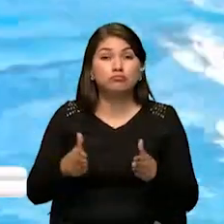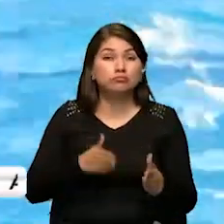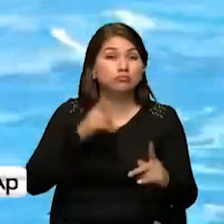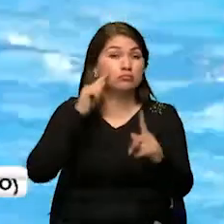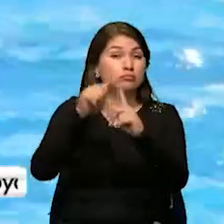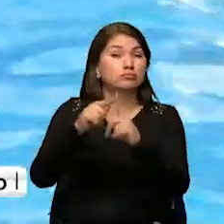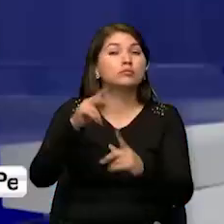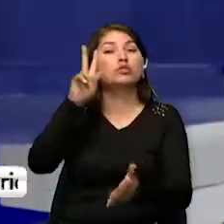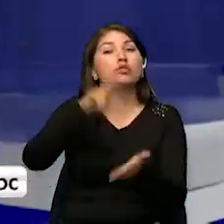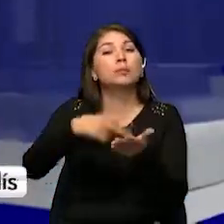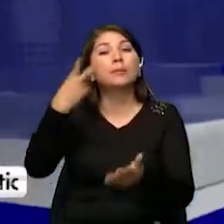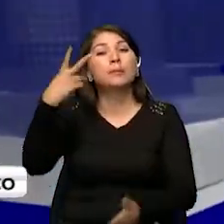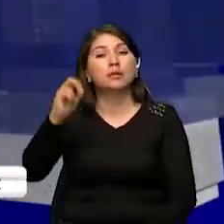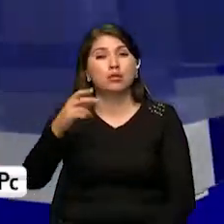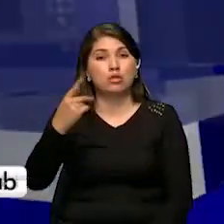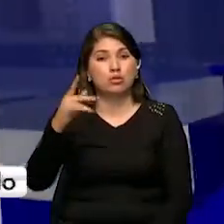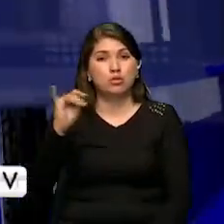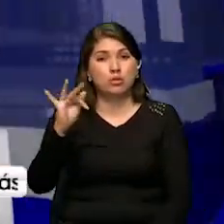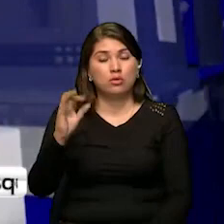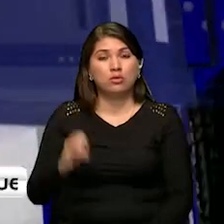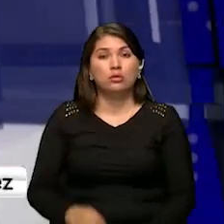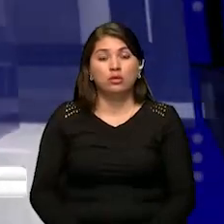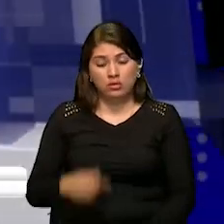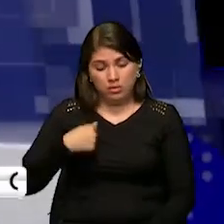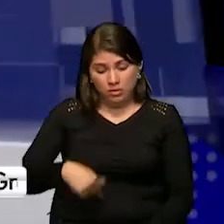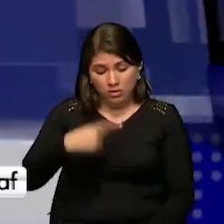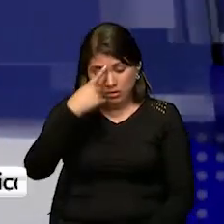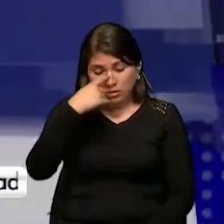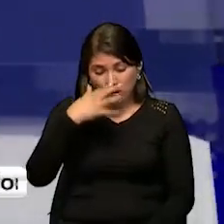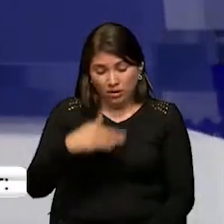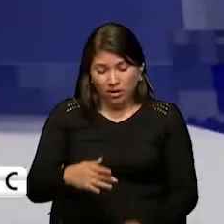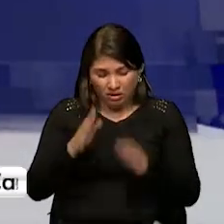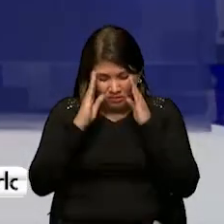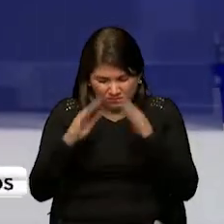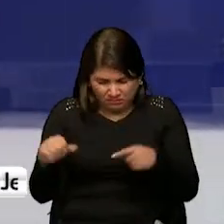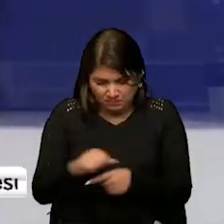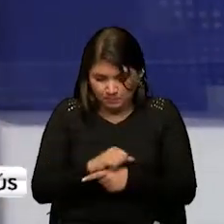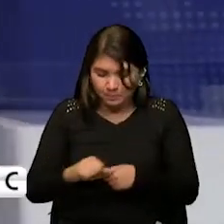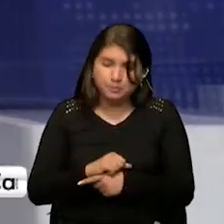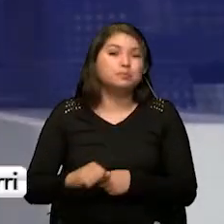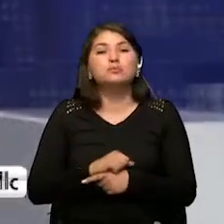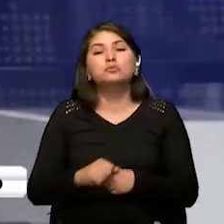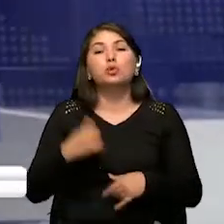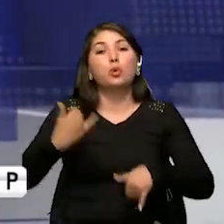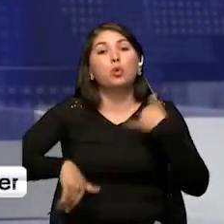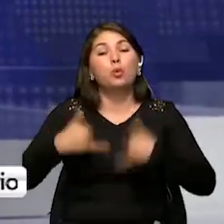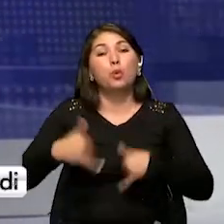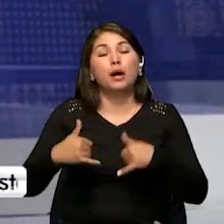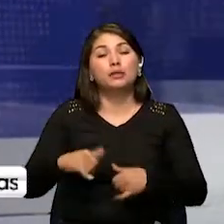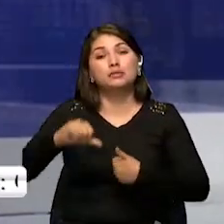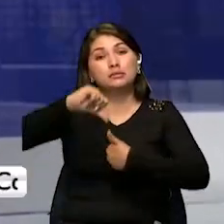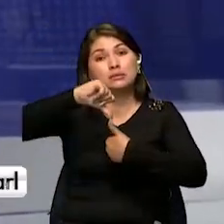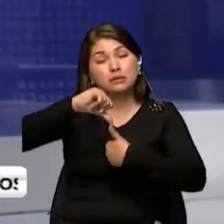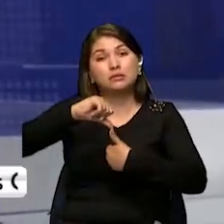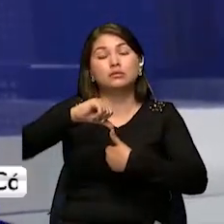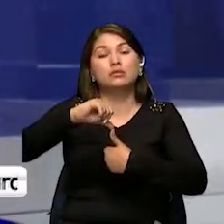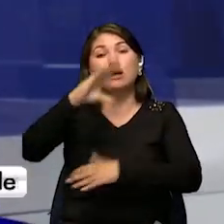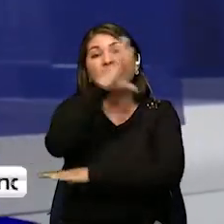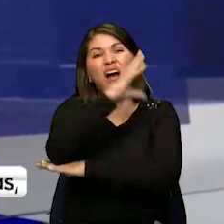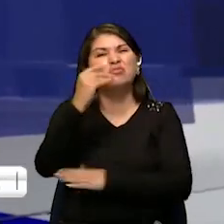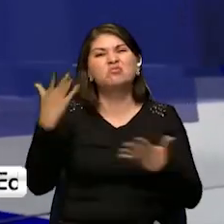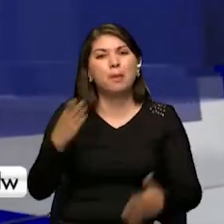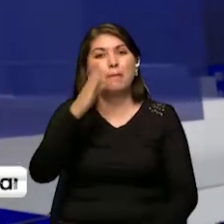a Tokio 2020. Me encuentro en la ciudad de Santa Marta en concentración para los Juegos Centroamericanos y del Caribe en Barranquilla, que se